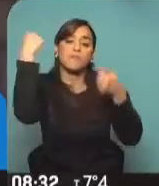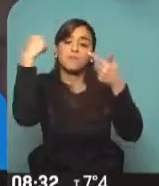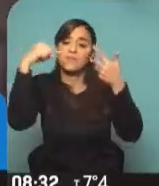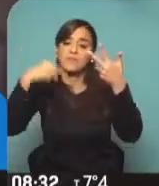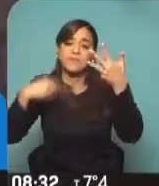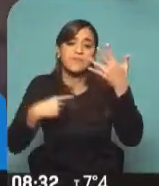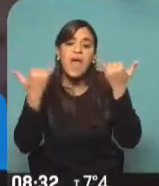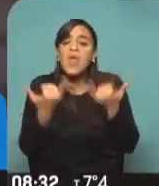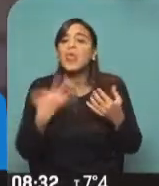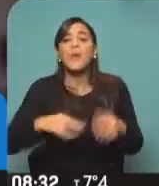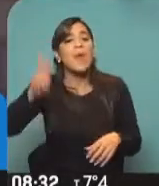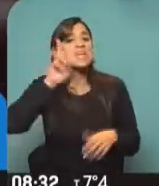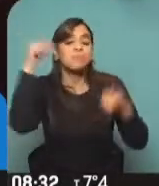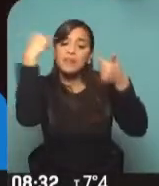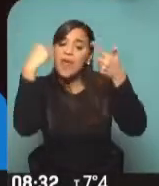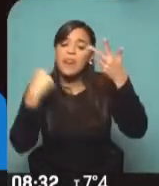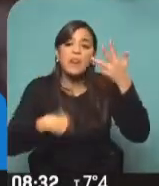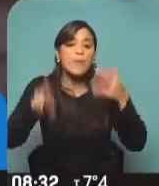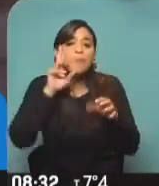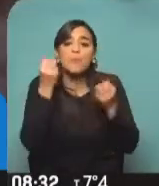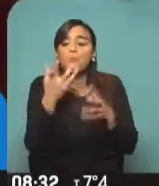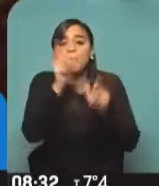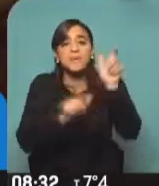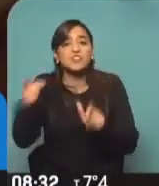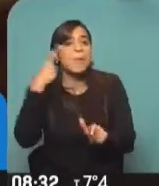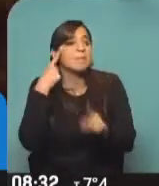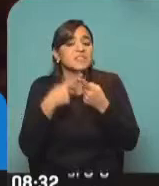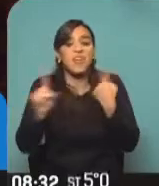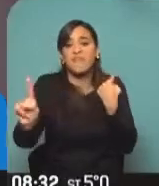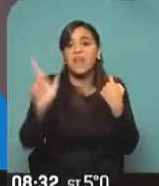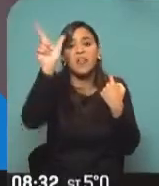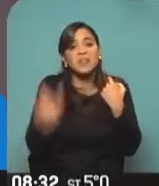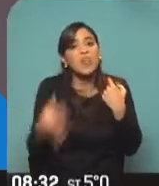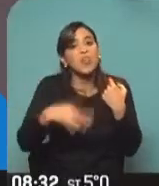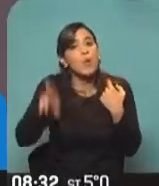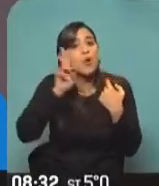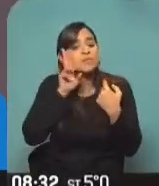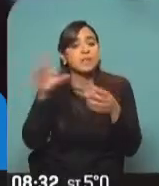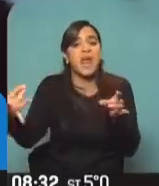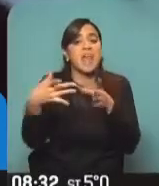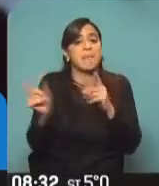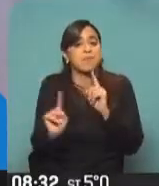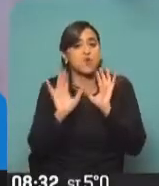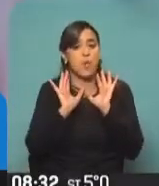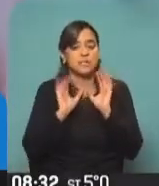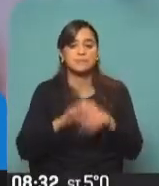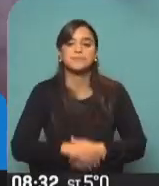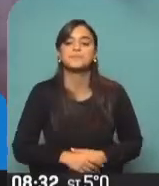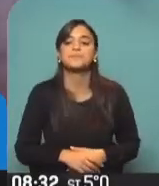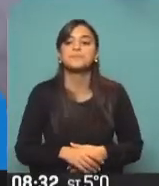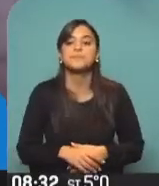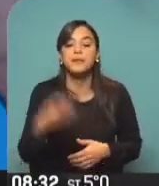que tienen que ser respetadas por el hecho de ser una persona que piensa distinto no porque sos enemigo es bueno vamos a tener un